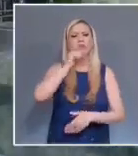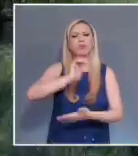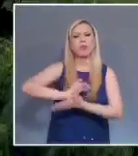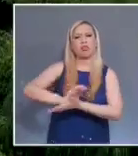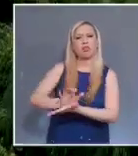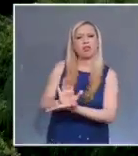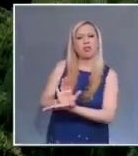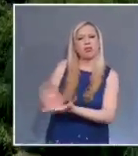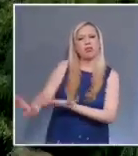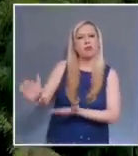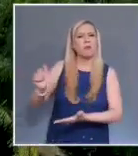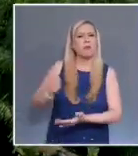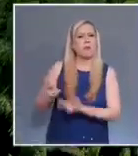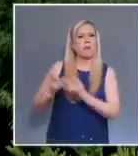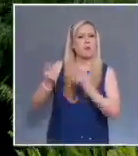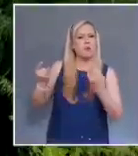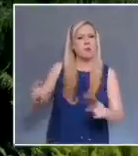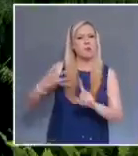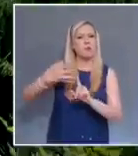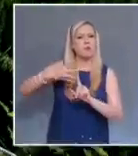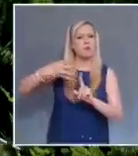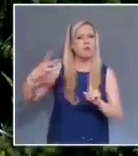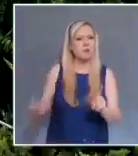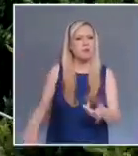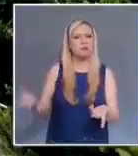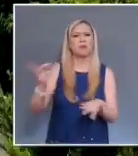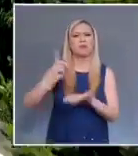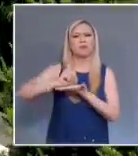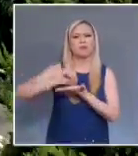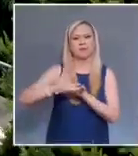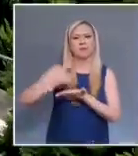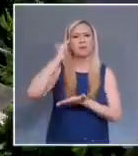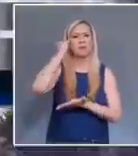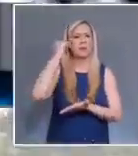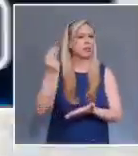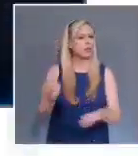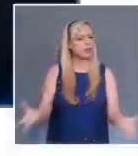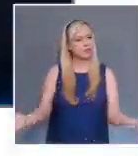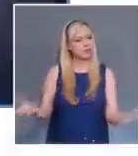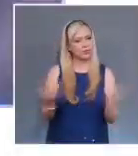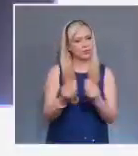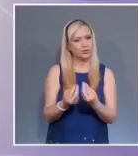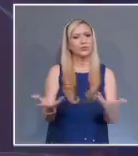una democracia incluyente. Poder Informativo, Marta Rodríguez.